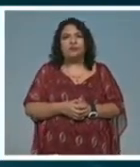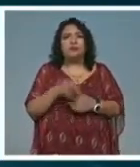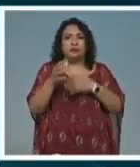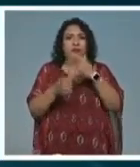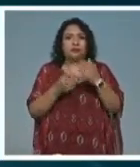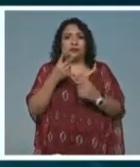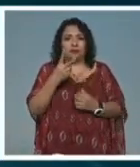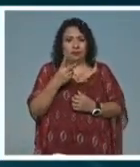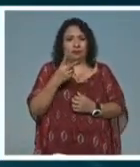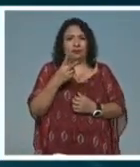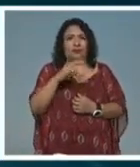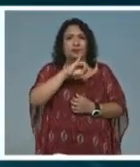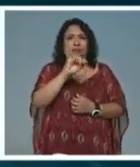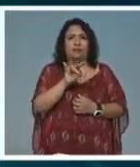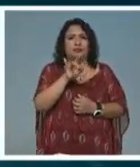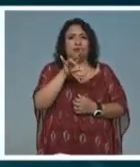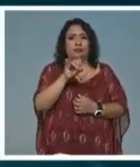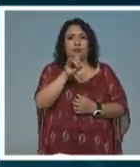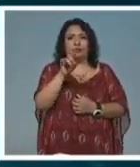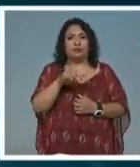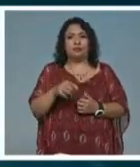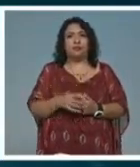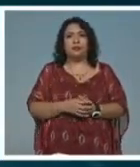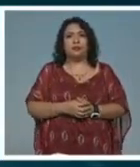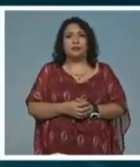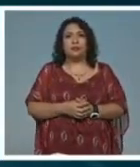Noticias 22, Julio López.